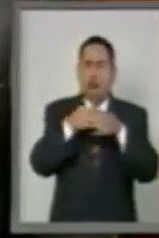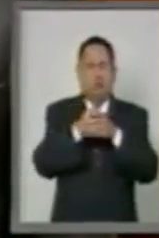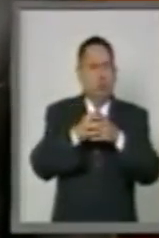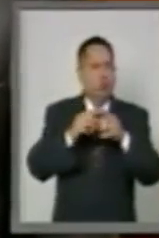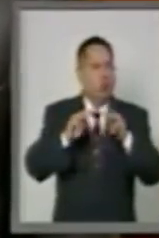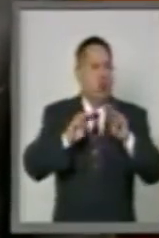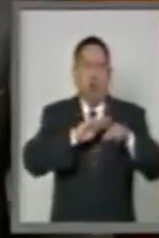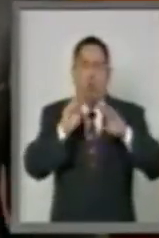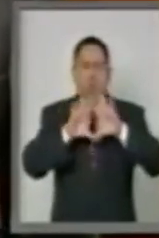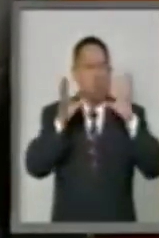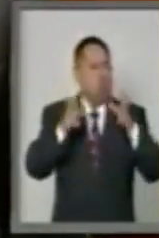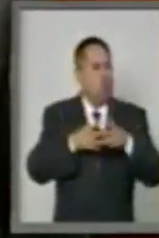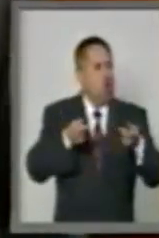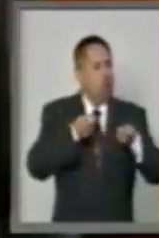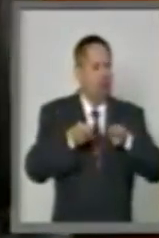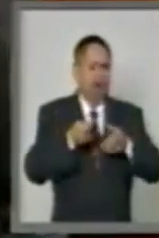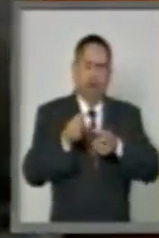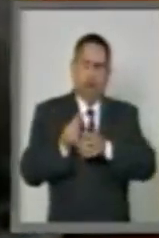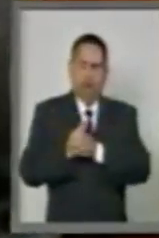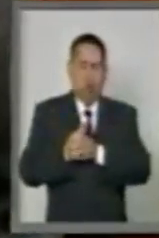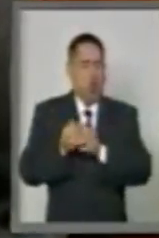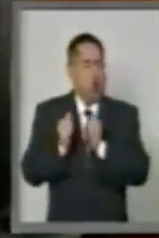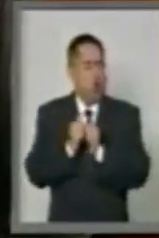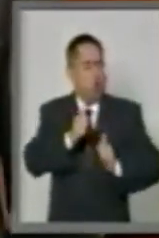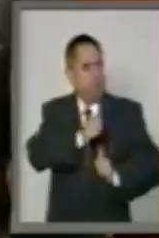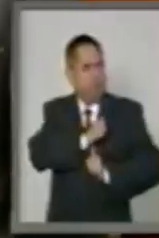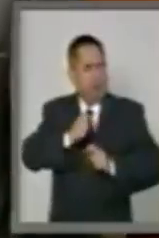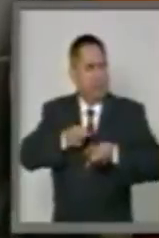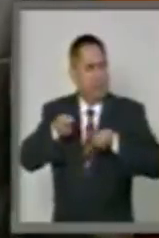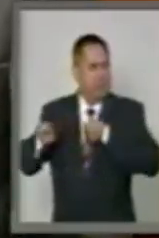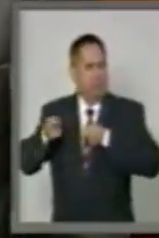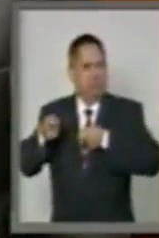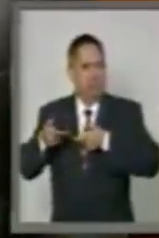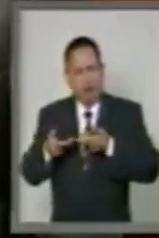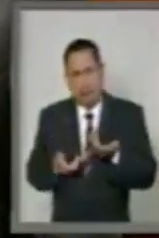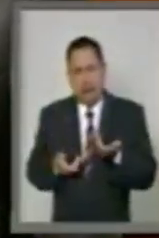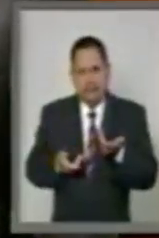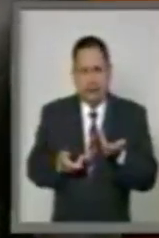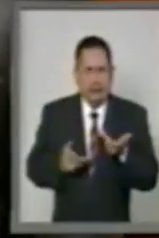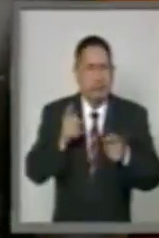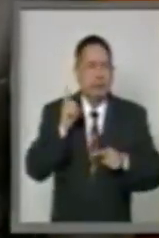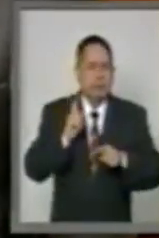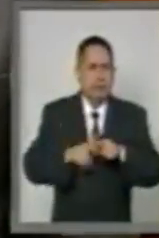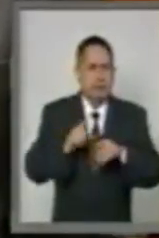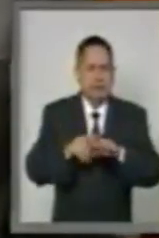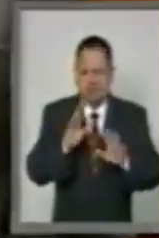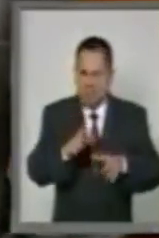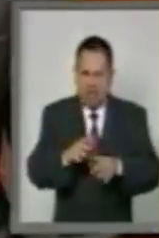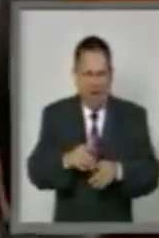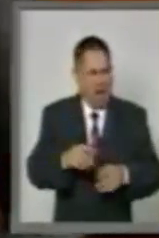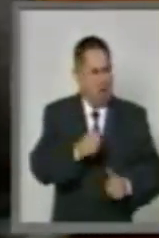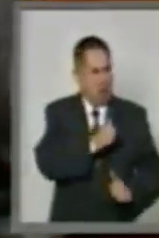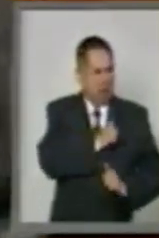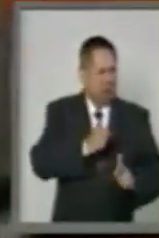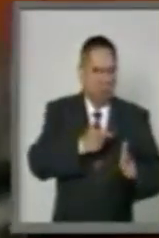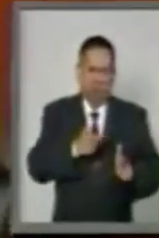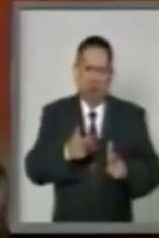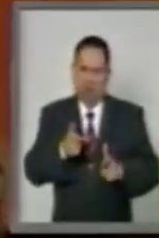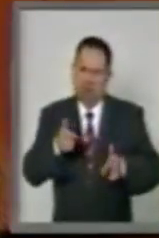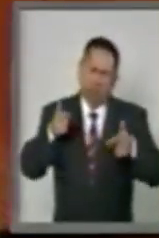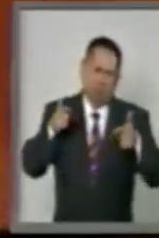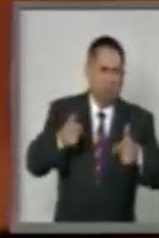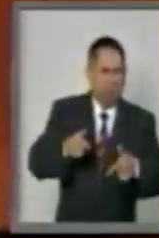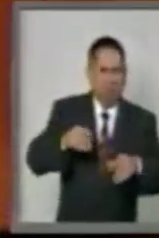global militarizado. Es el modelo impuesto ya por las armas y que pretenden que en